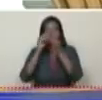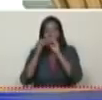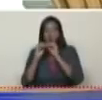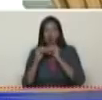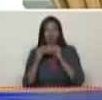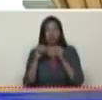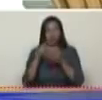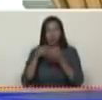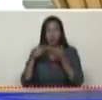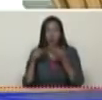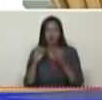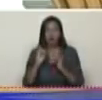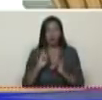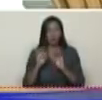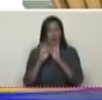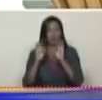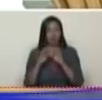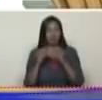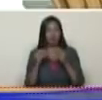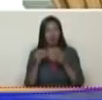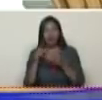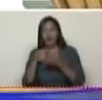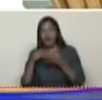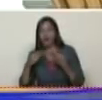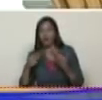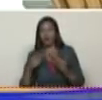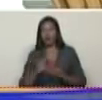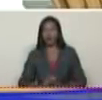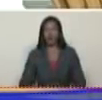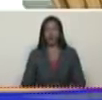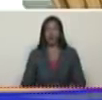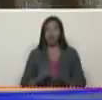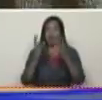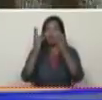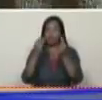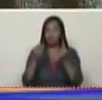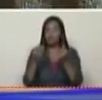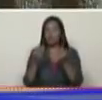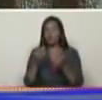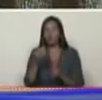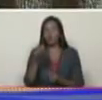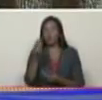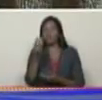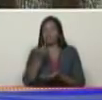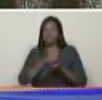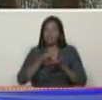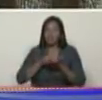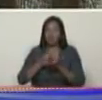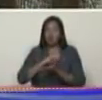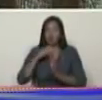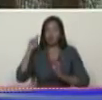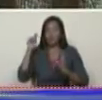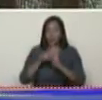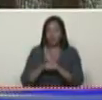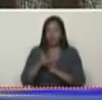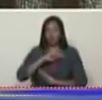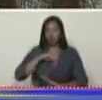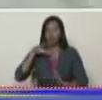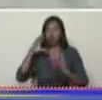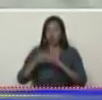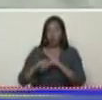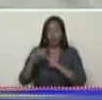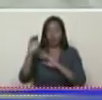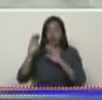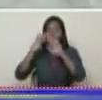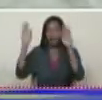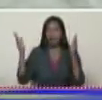los datos precisos, en números, cuánto dinero nos han bloqueado y nos han robado en el